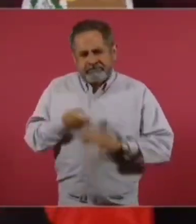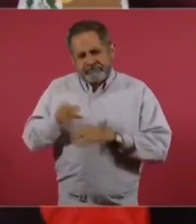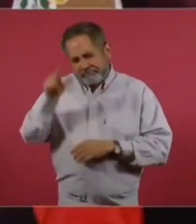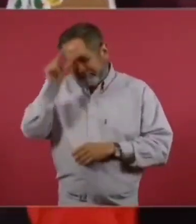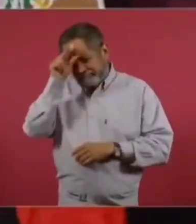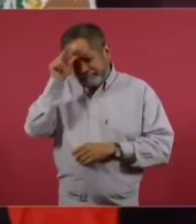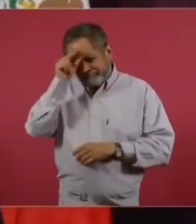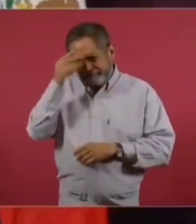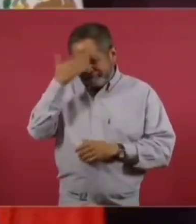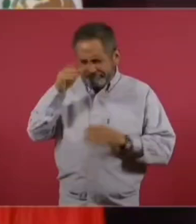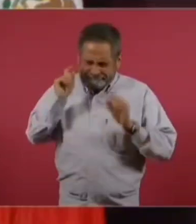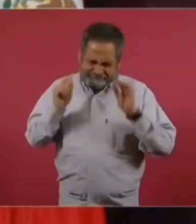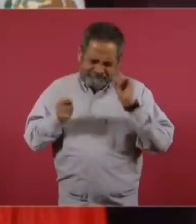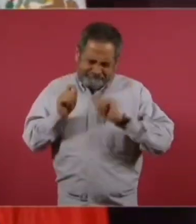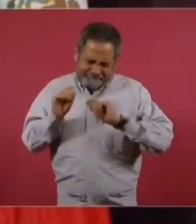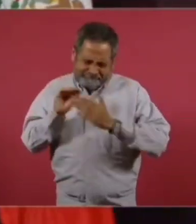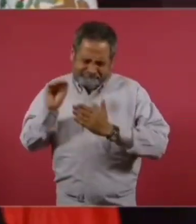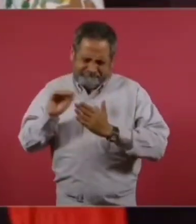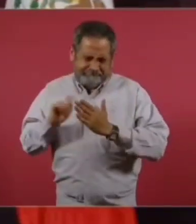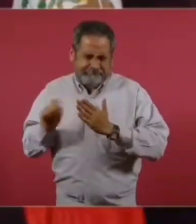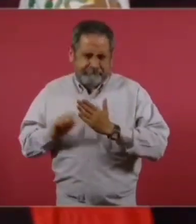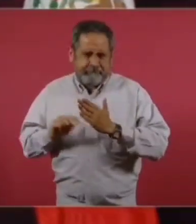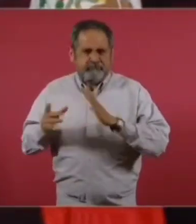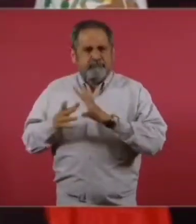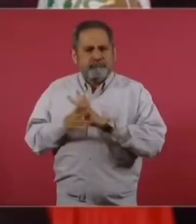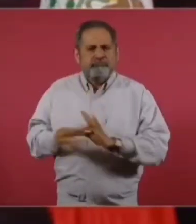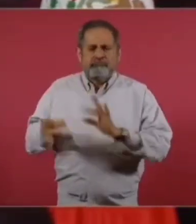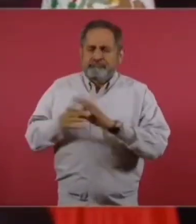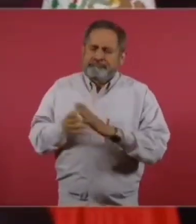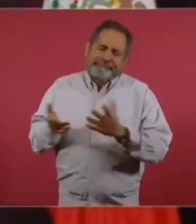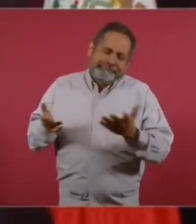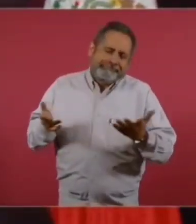inteligente, para decirlo